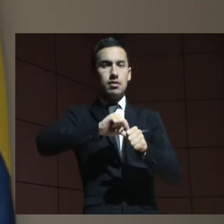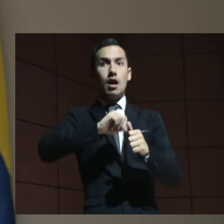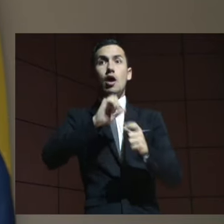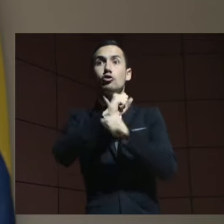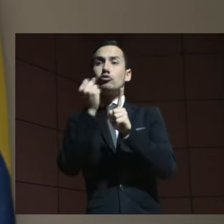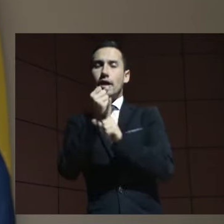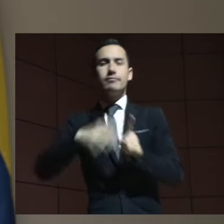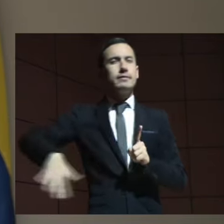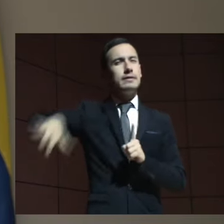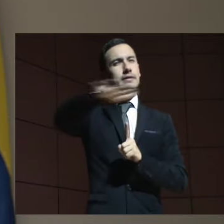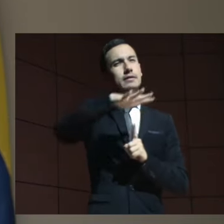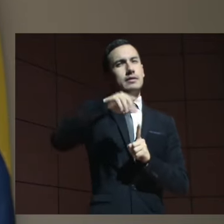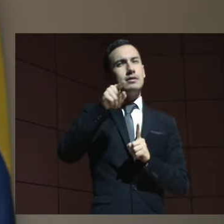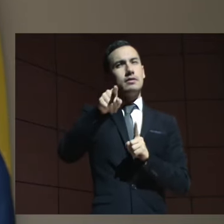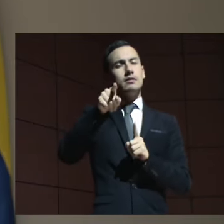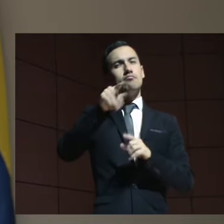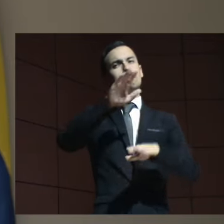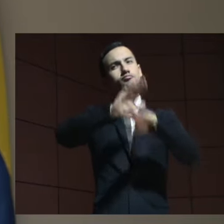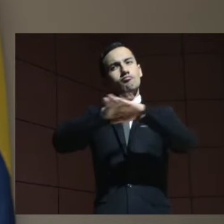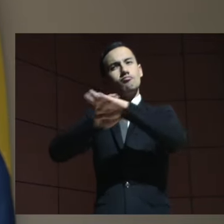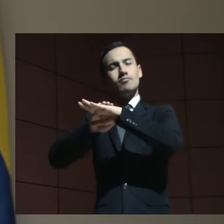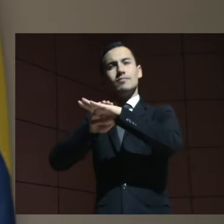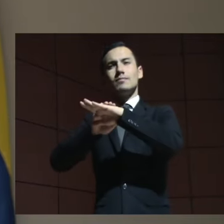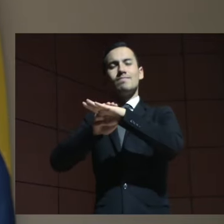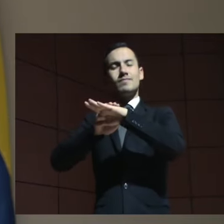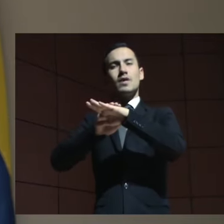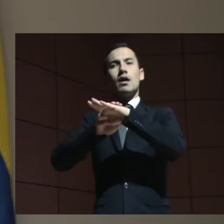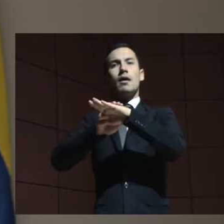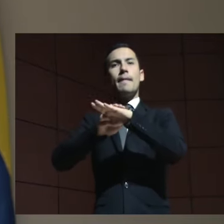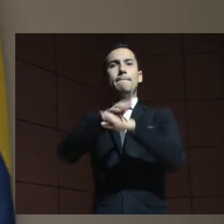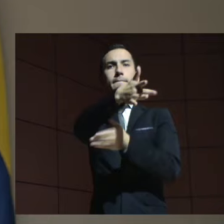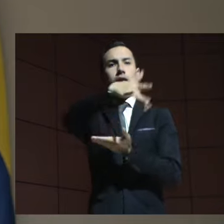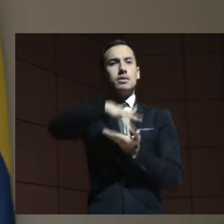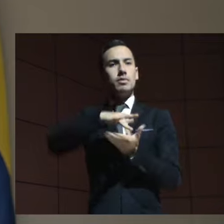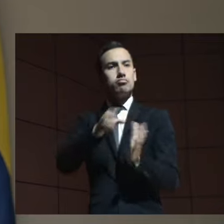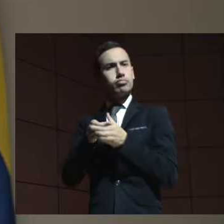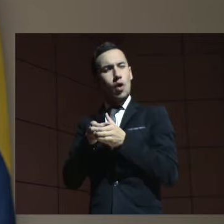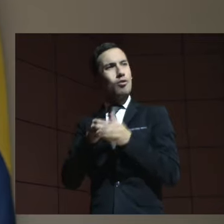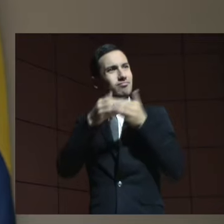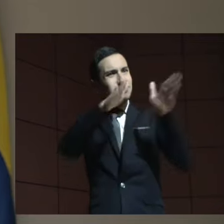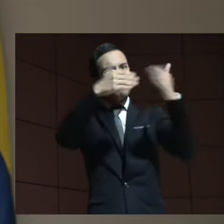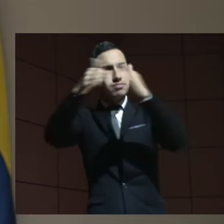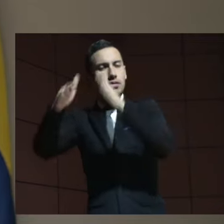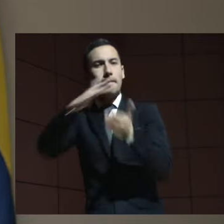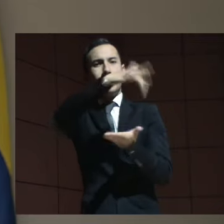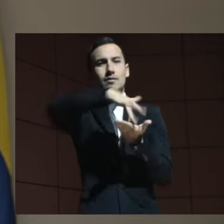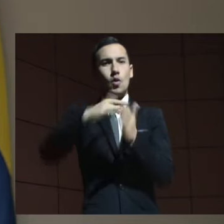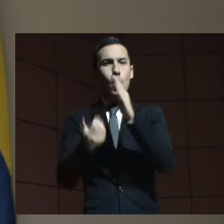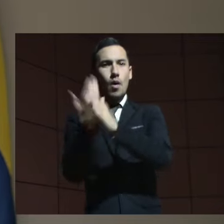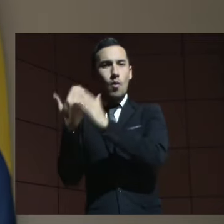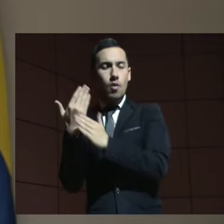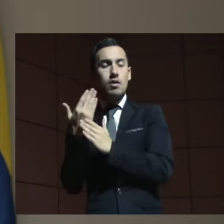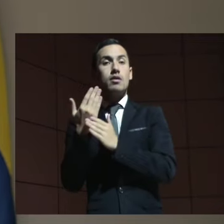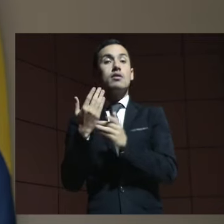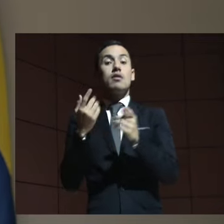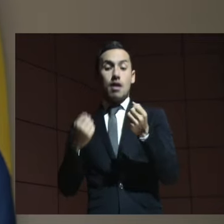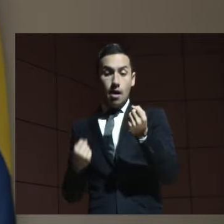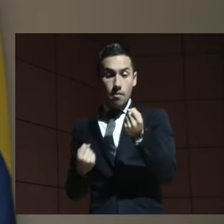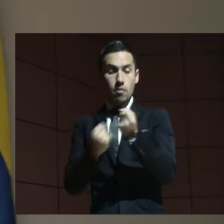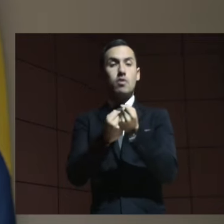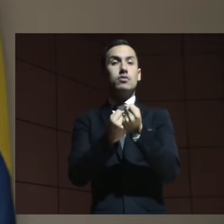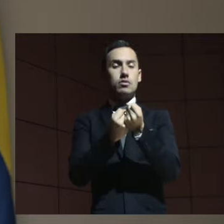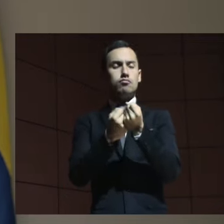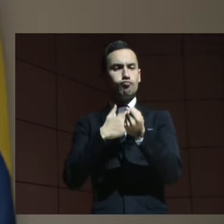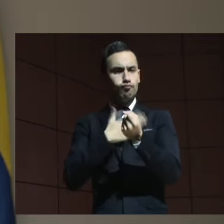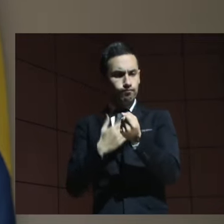la sociedad en pleno está llamada a dar nuevos espacios de participación, a ser parte